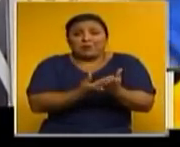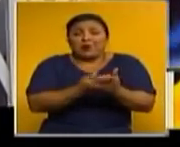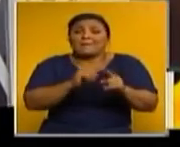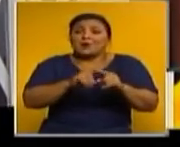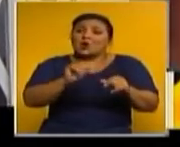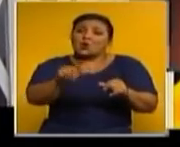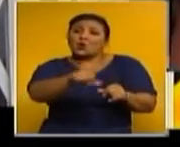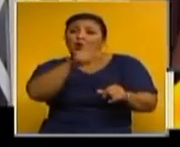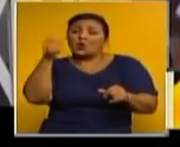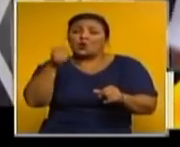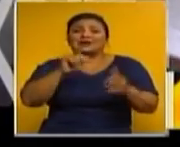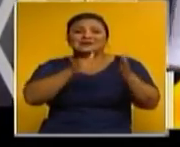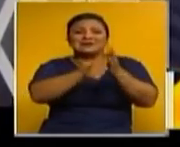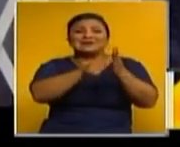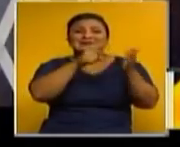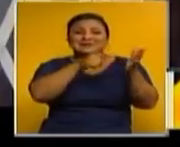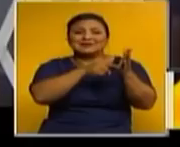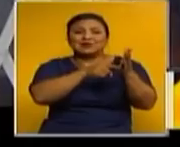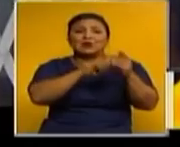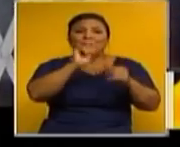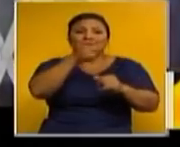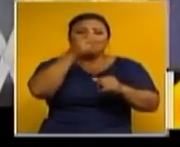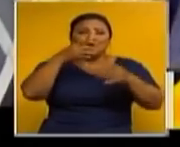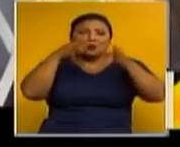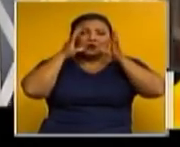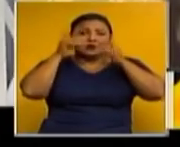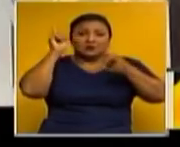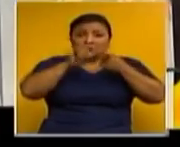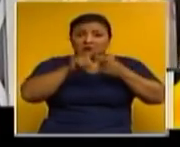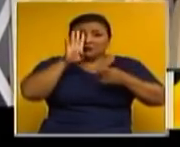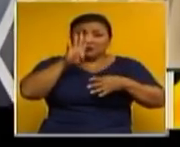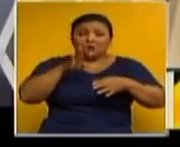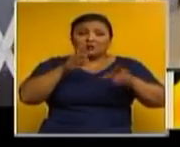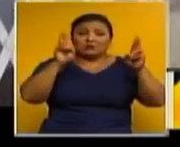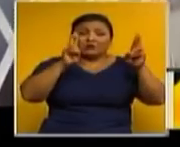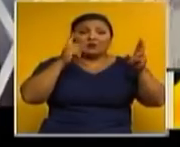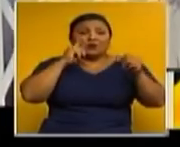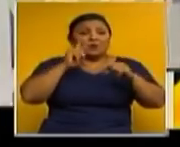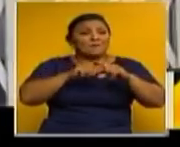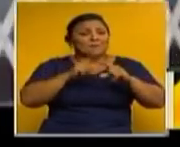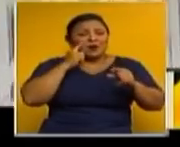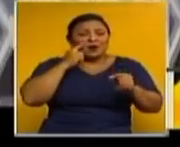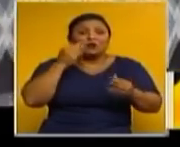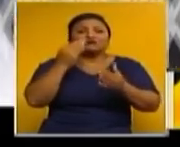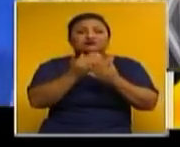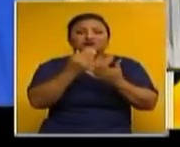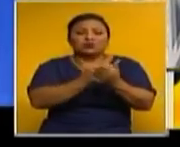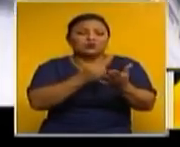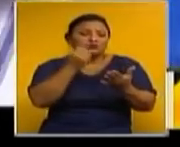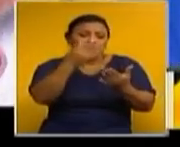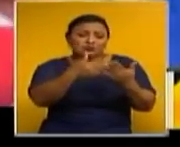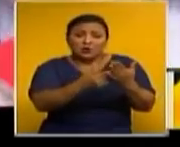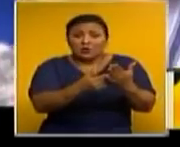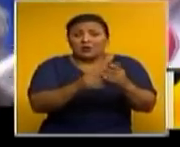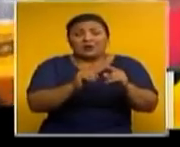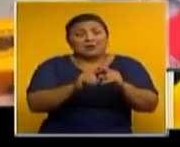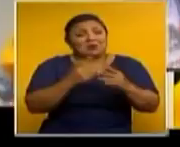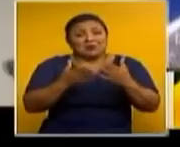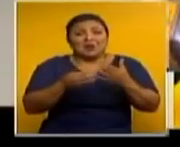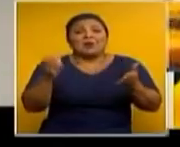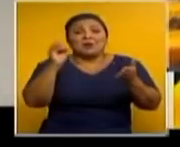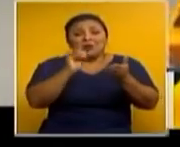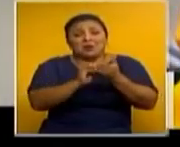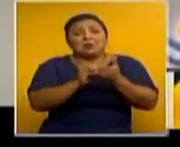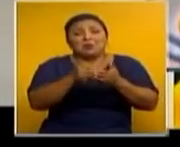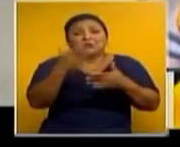otras, las que constan en el registro civil, desde el 1 de diciembre hasta el 4 de febrero, lamentablemente no la podemos contabilizar y aparecerán siempre